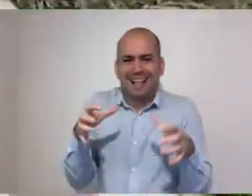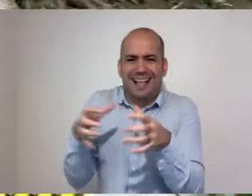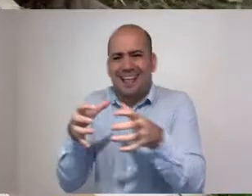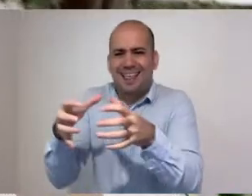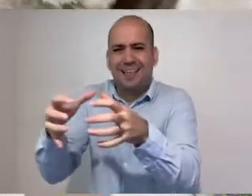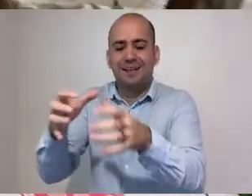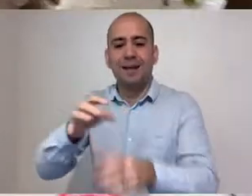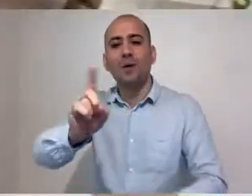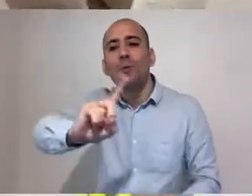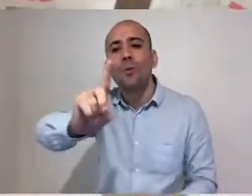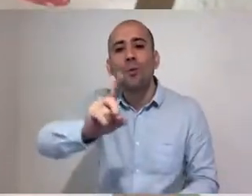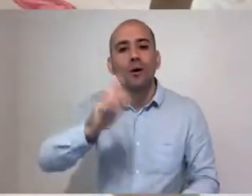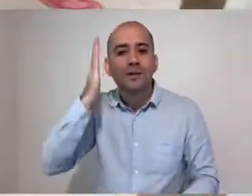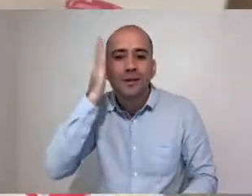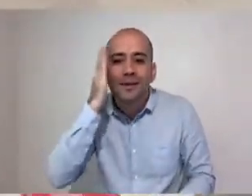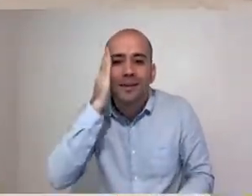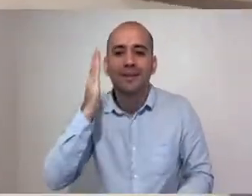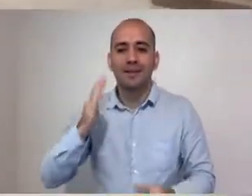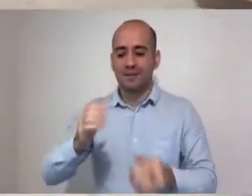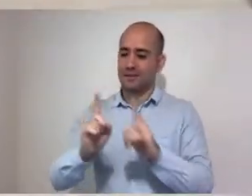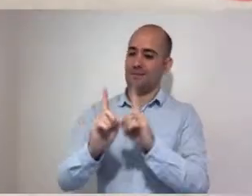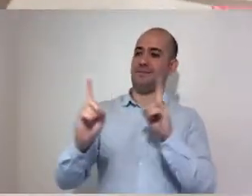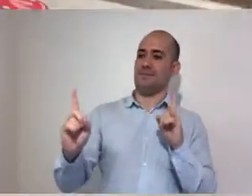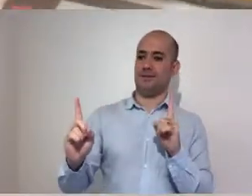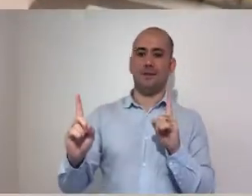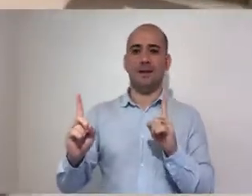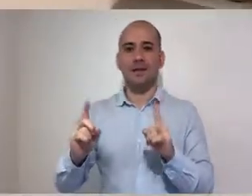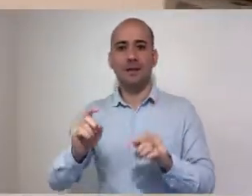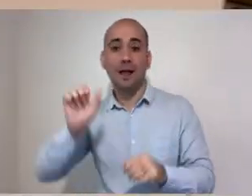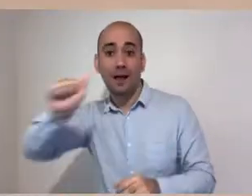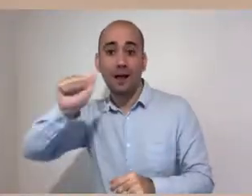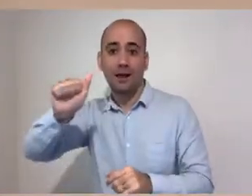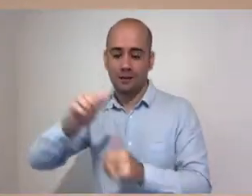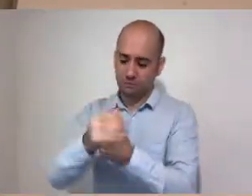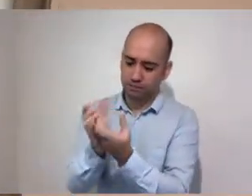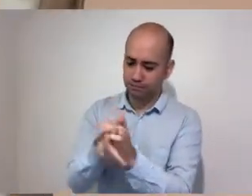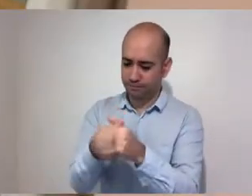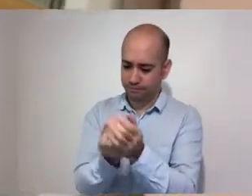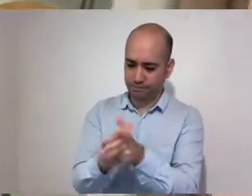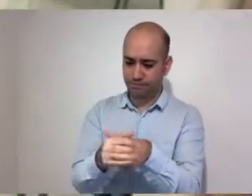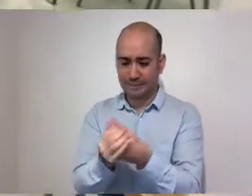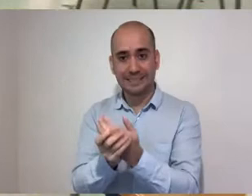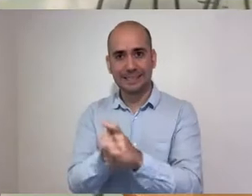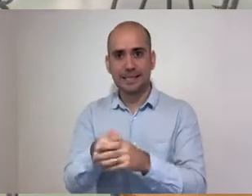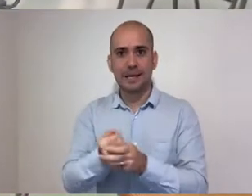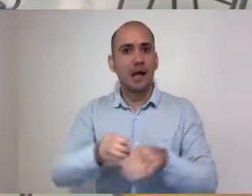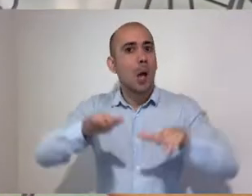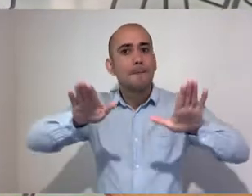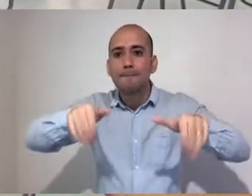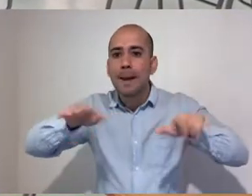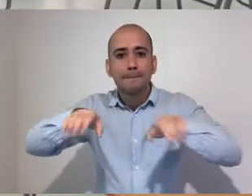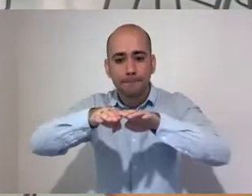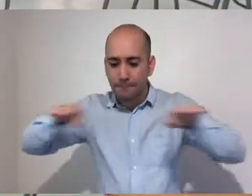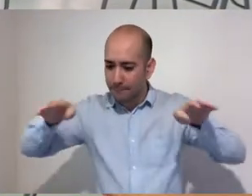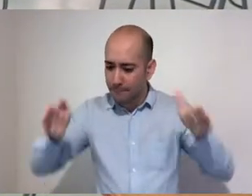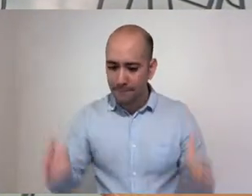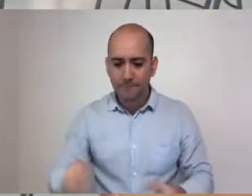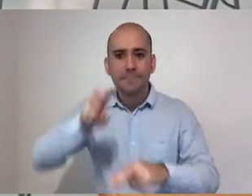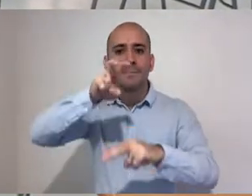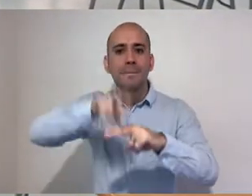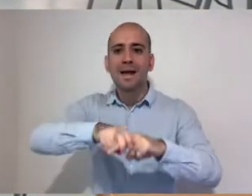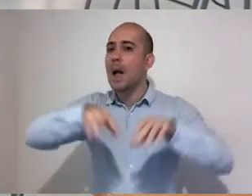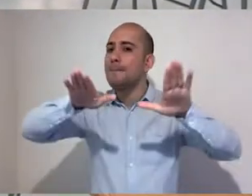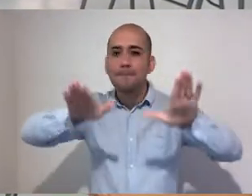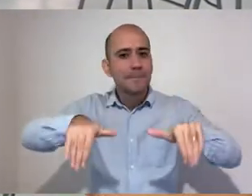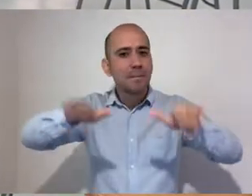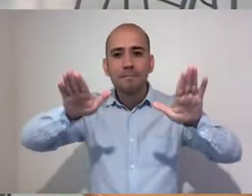mantiene el distanciamiento adecuado, nuevamente limpia sus manos con alcohol gel y ocupa el mismo puesto que